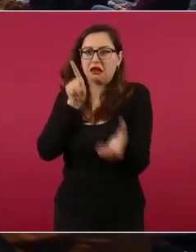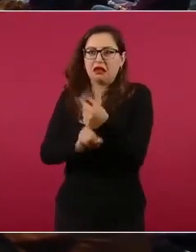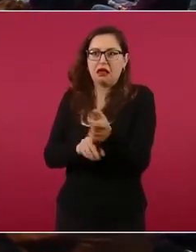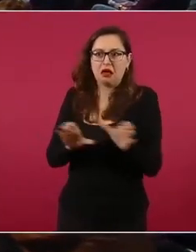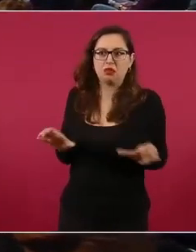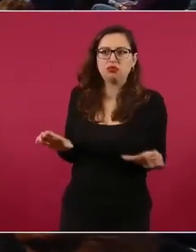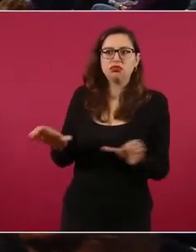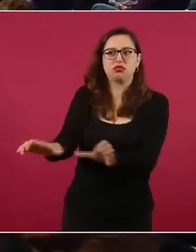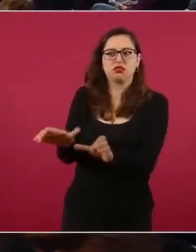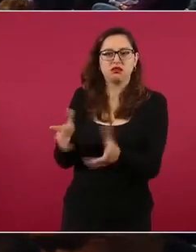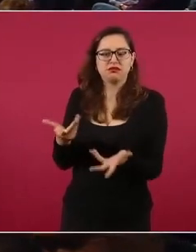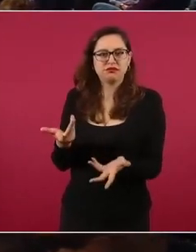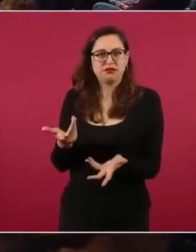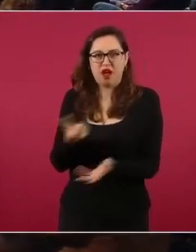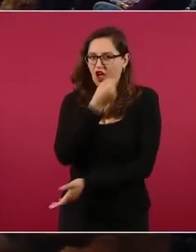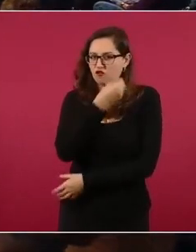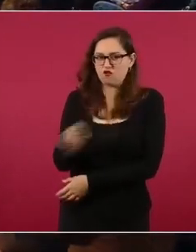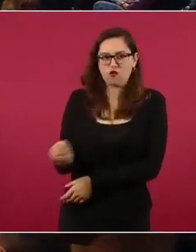gentes